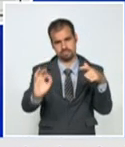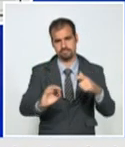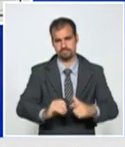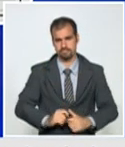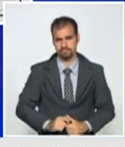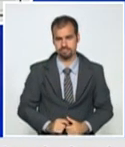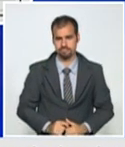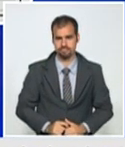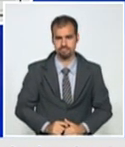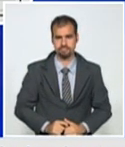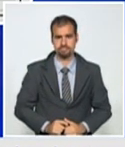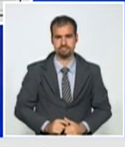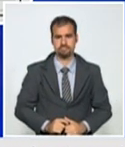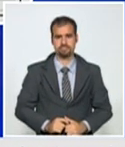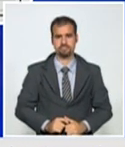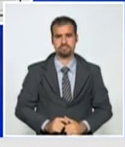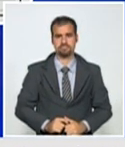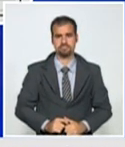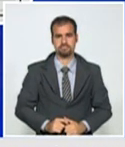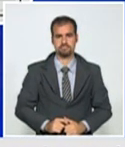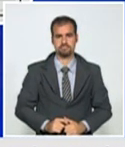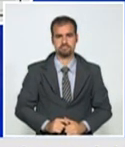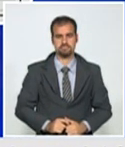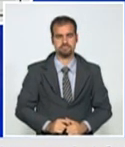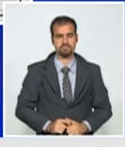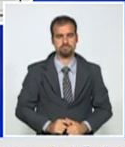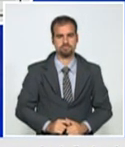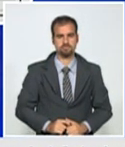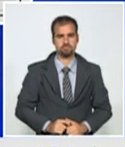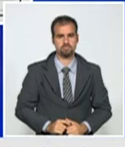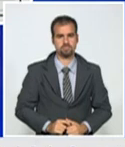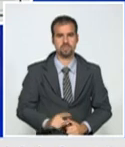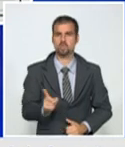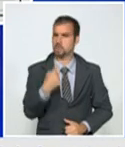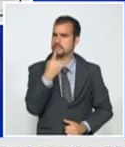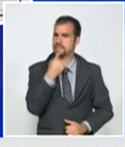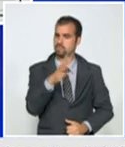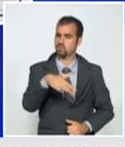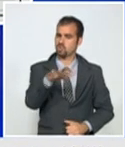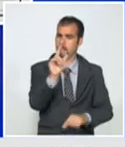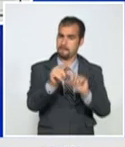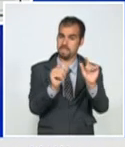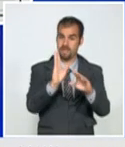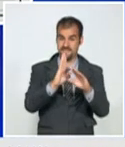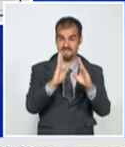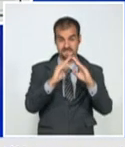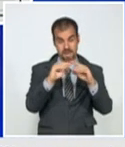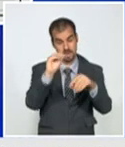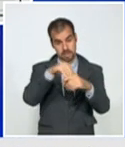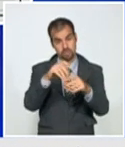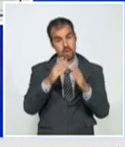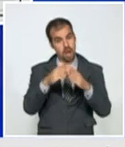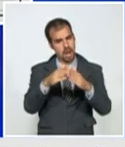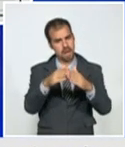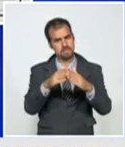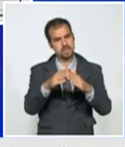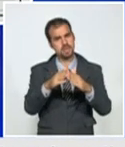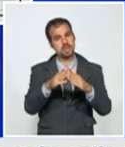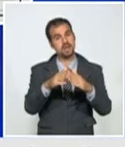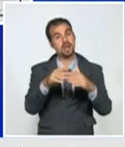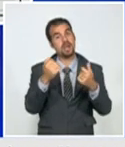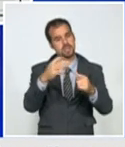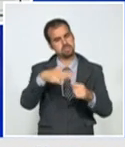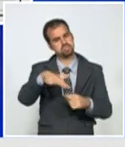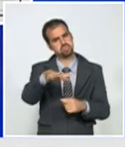también llamamos a todas las personas que viven en esta provincia, muy revolucionaria